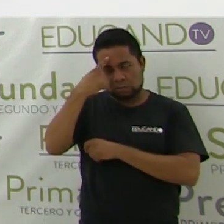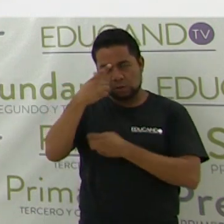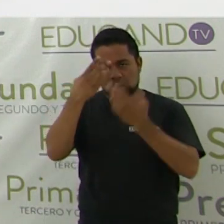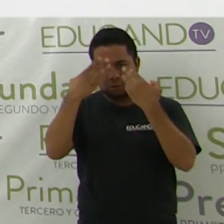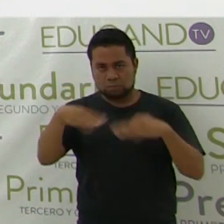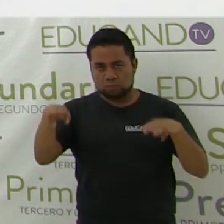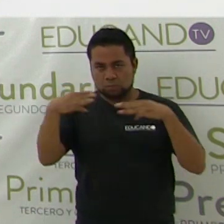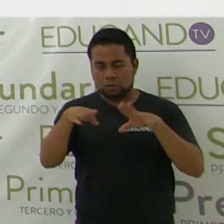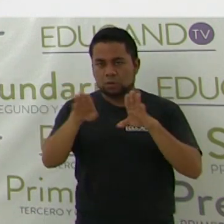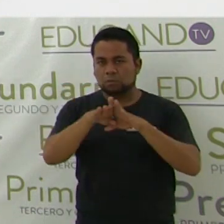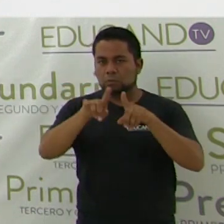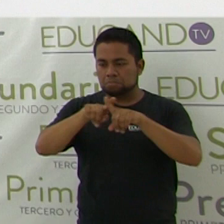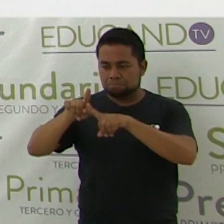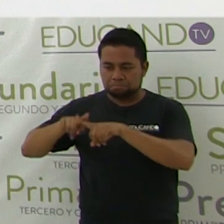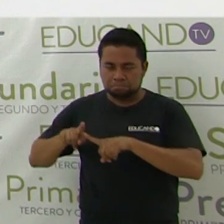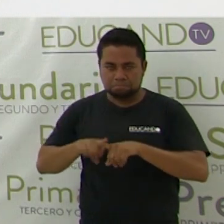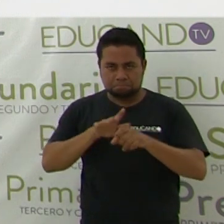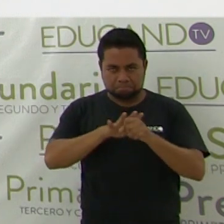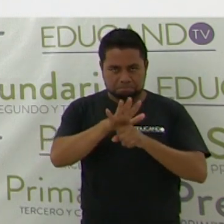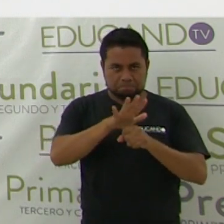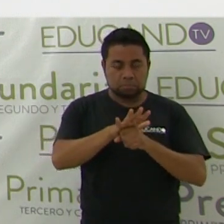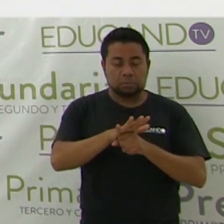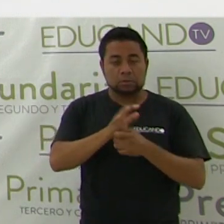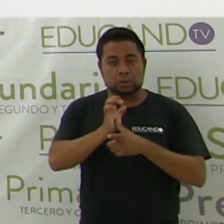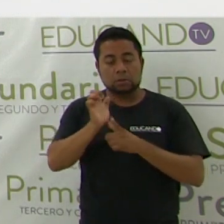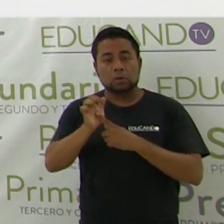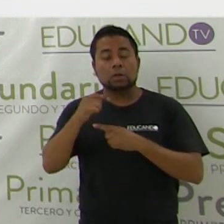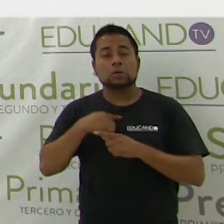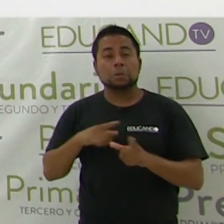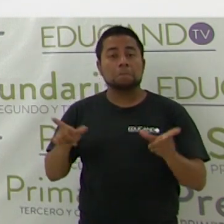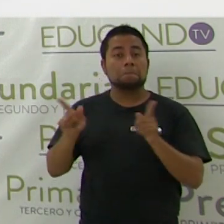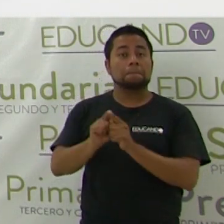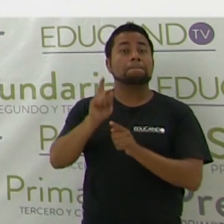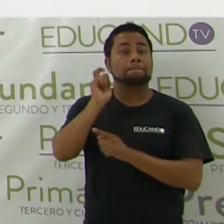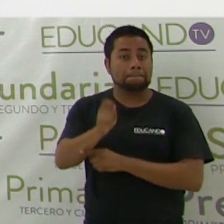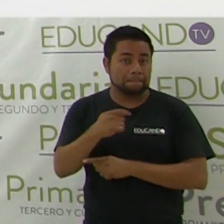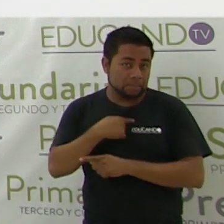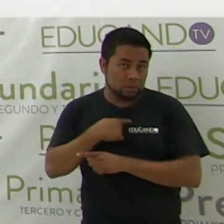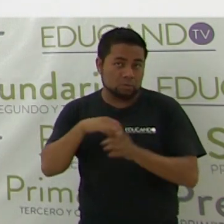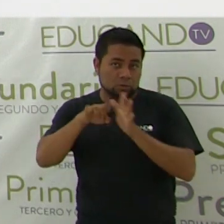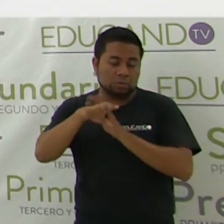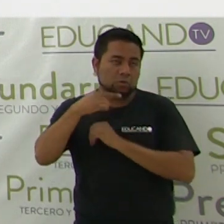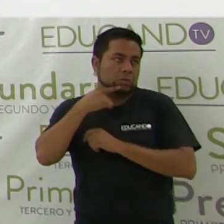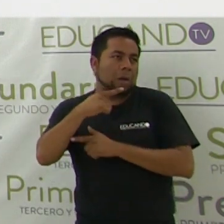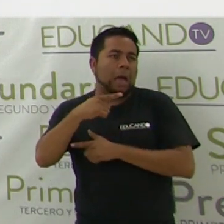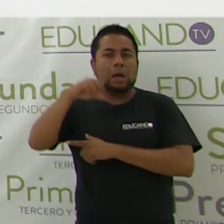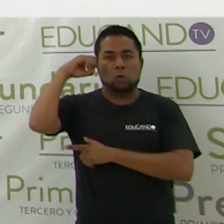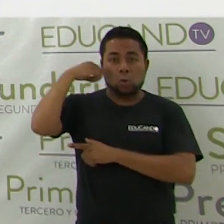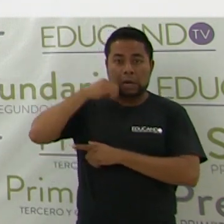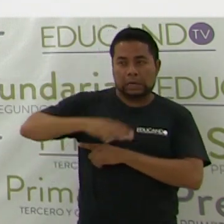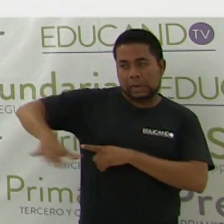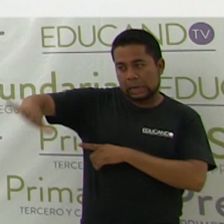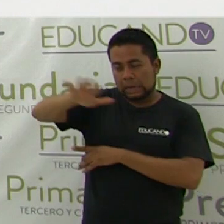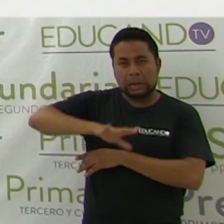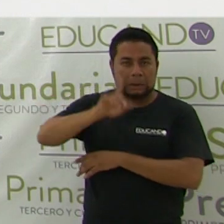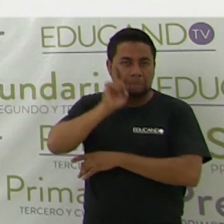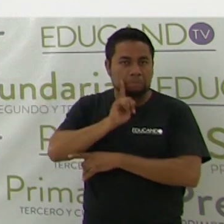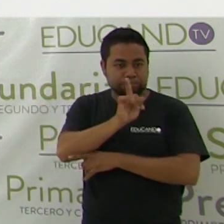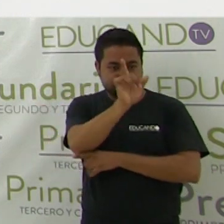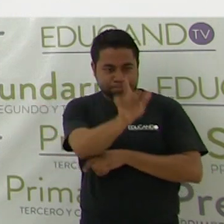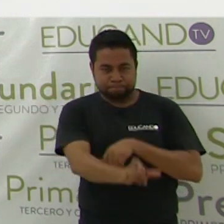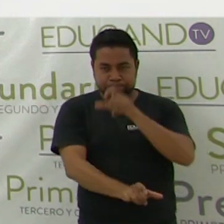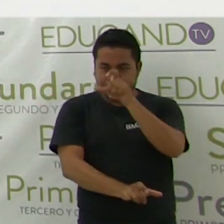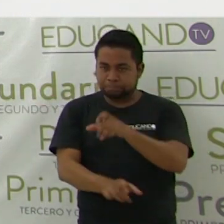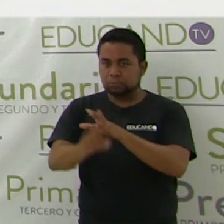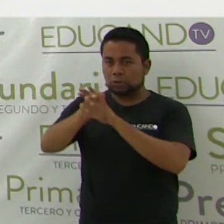musicalmente diverso. Entonces yo hago la conclusión de que en Oaxaca las vocalistas oaxaqueñas